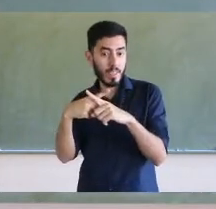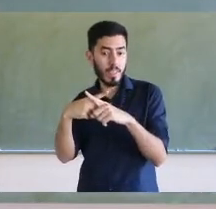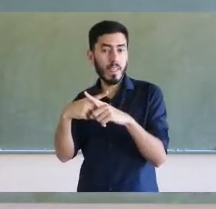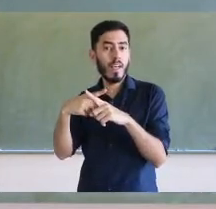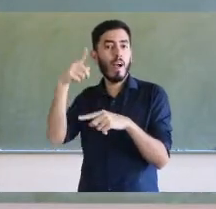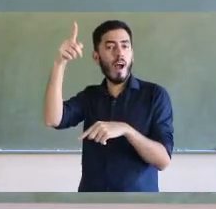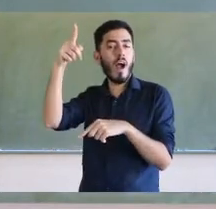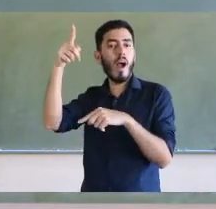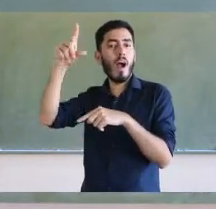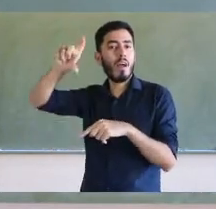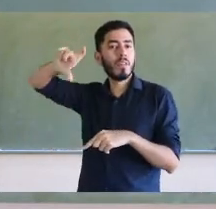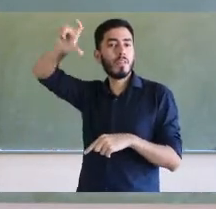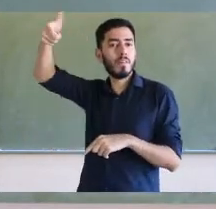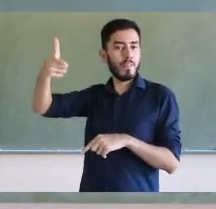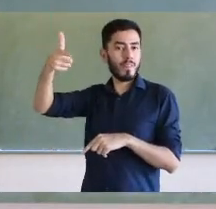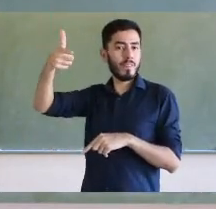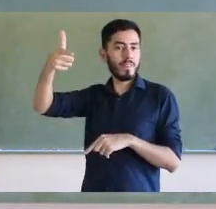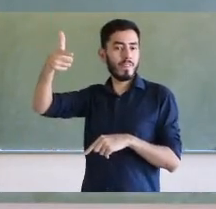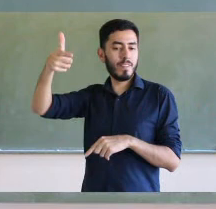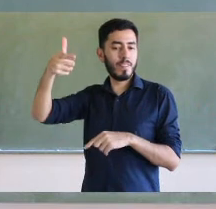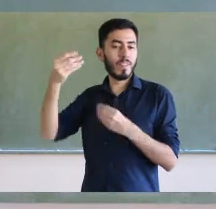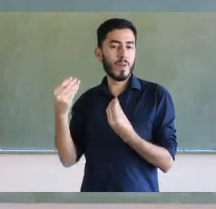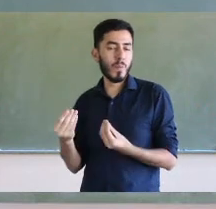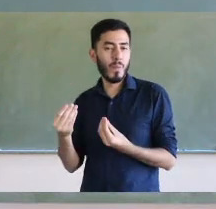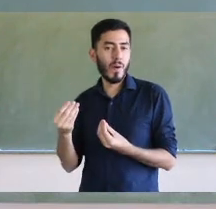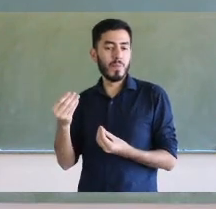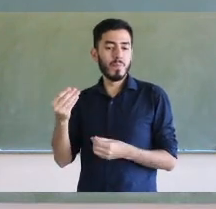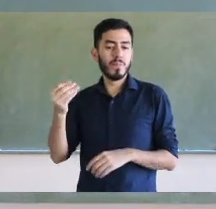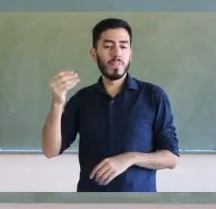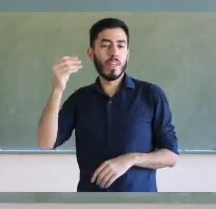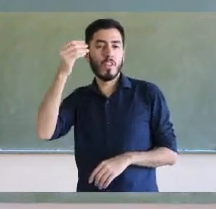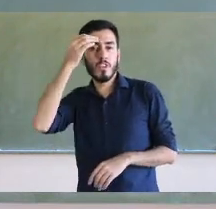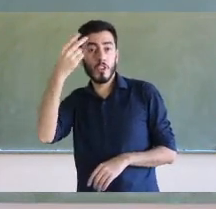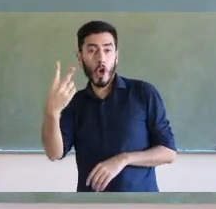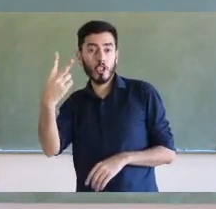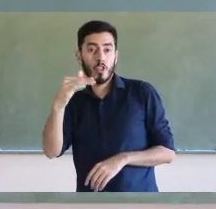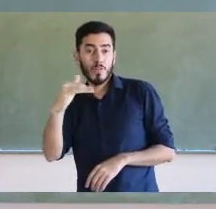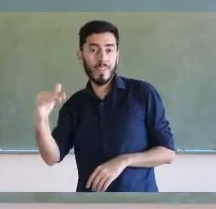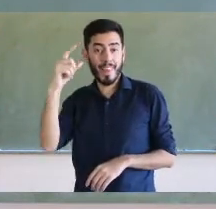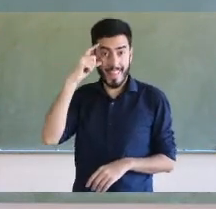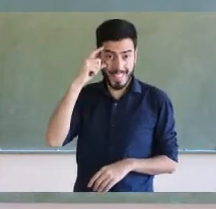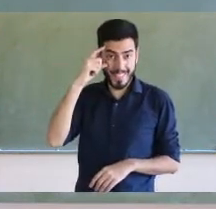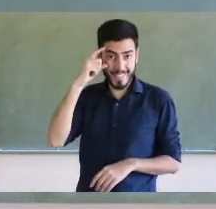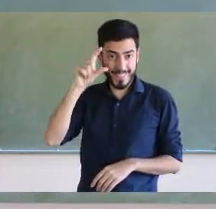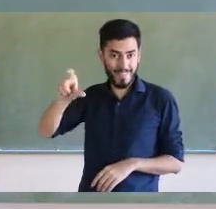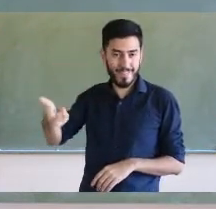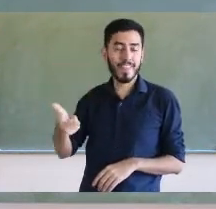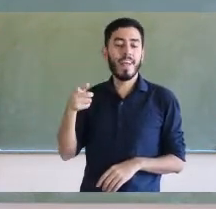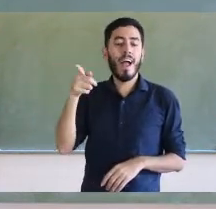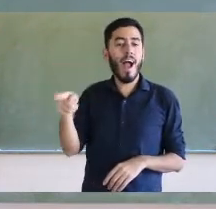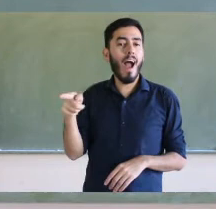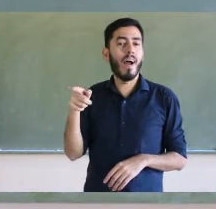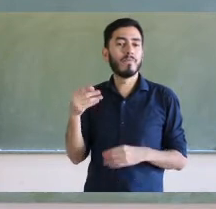la fracción invertida. La segunda fracción nos va a quedar ahora 2 décimos. Ahora